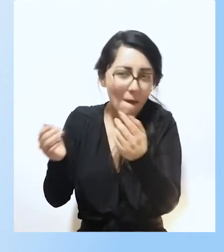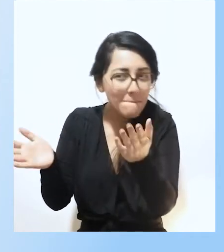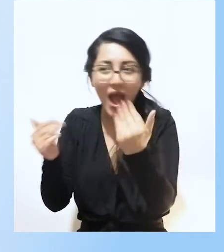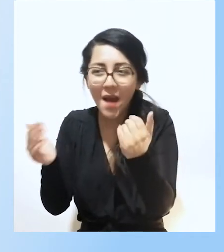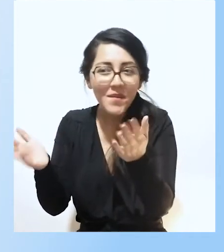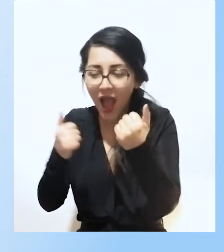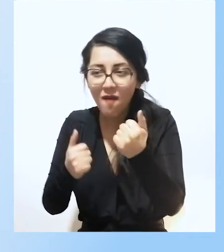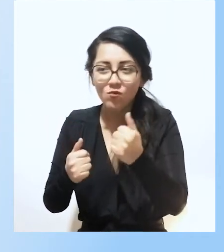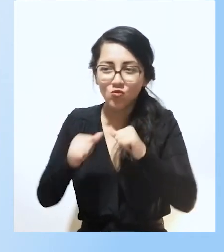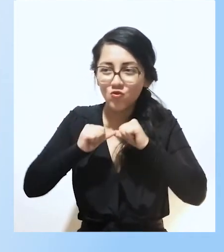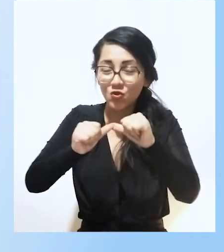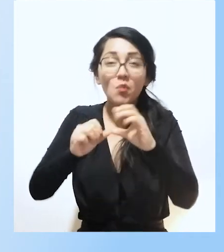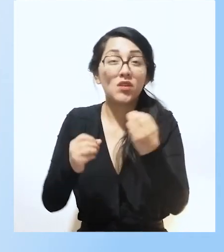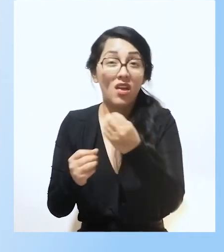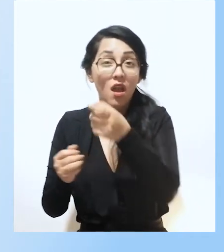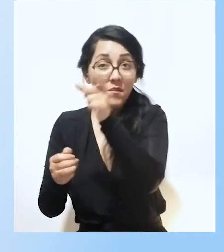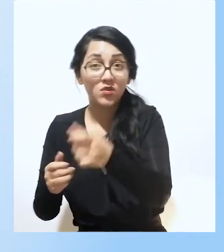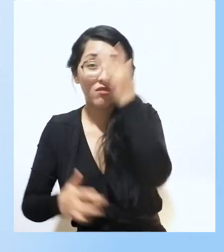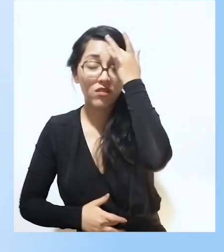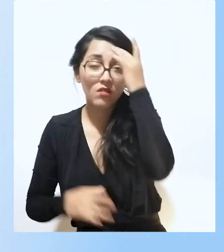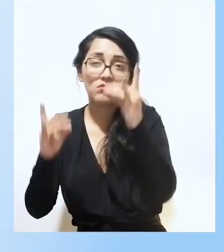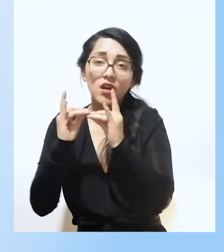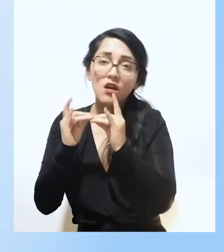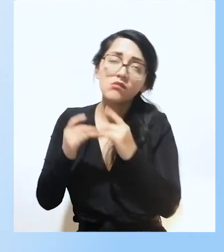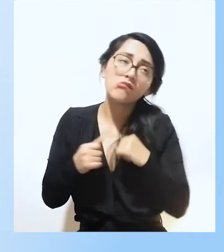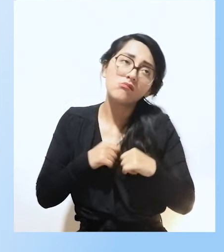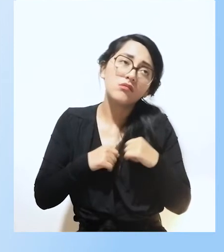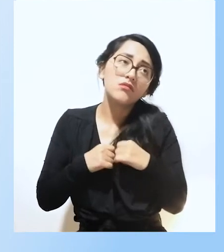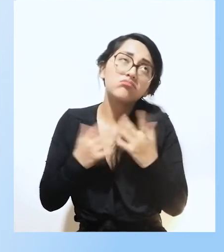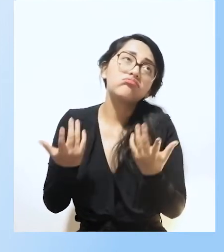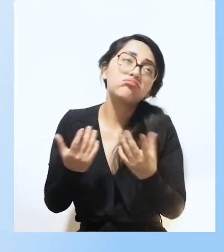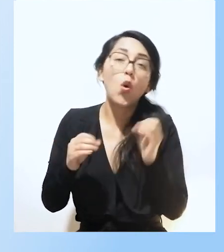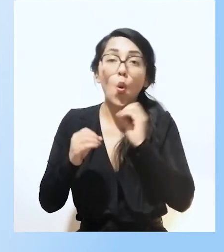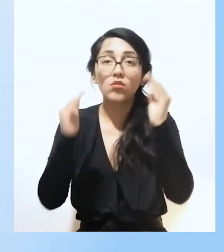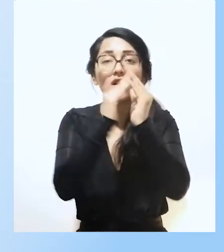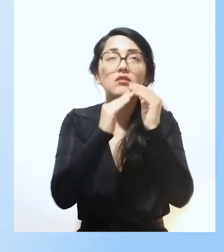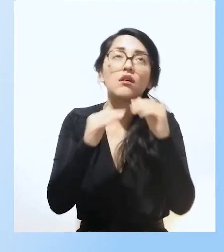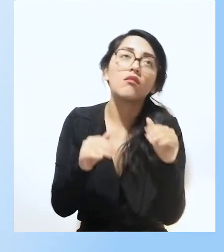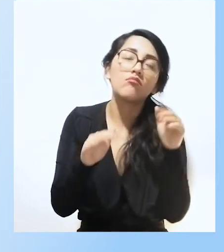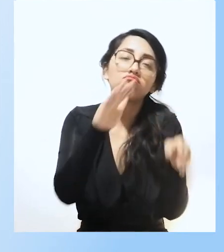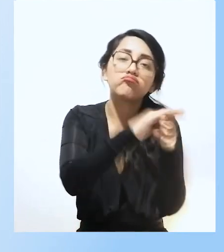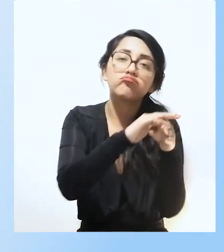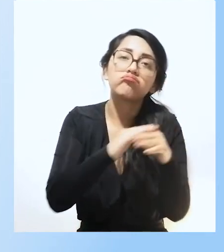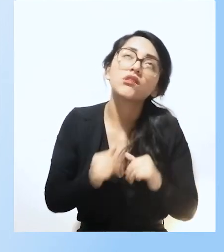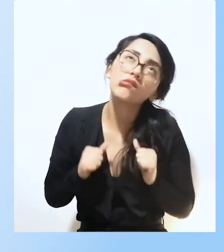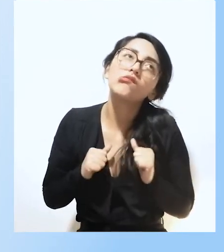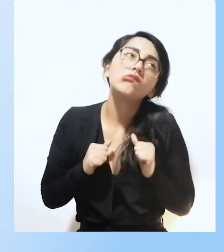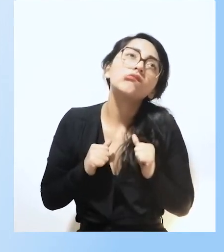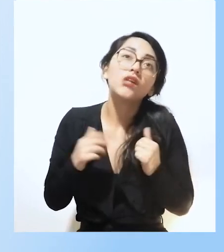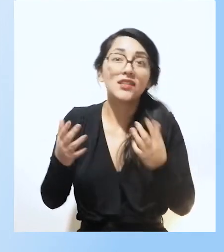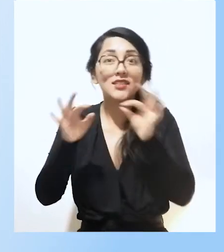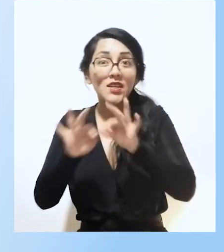está enfermo, sufriendo, en la cama de un hospital, confinado en su domicilio, qué importante es